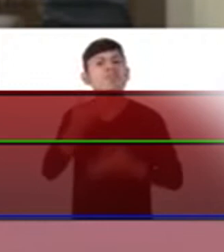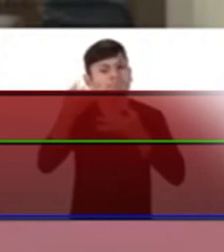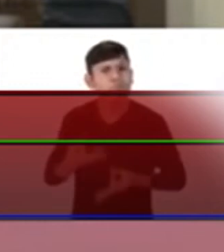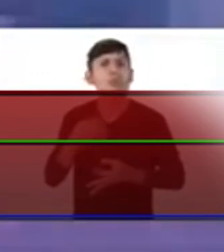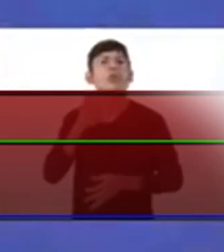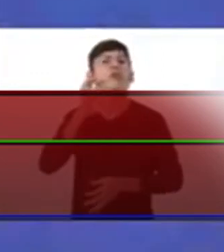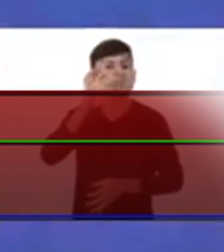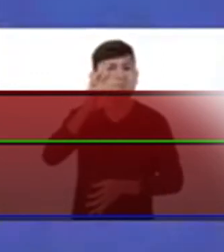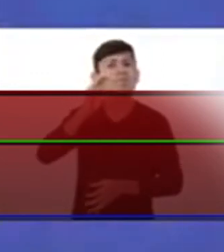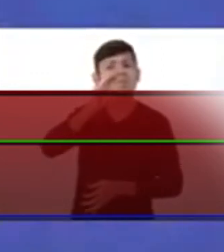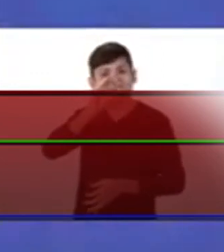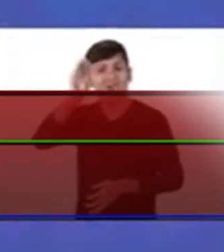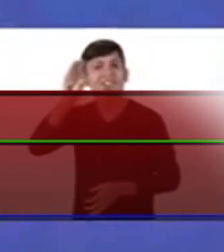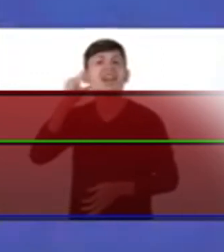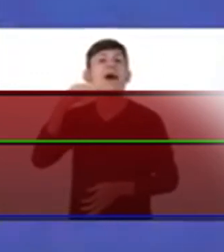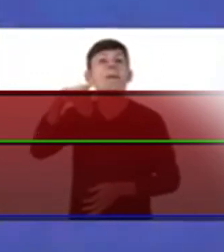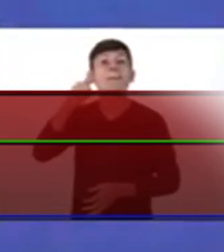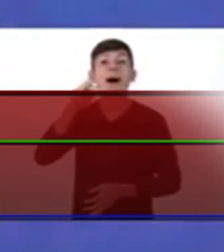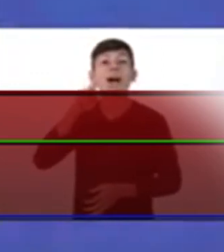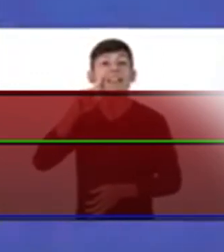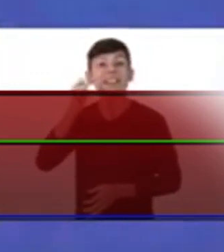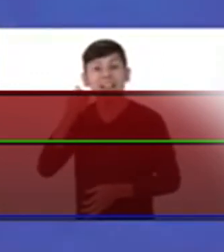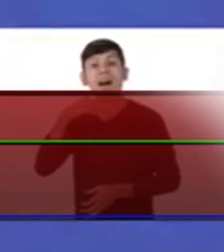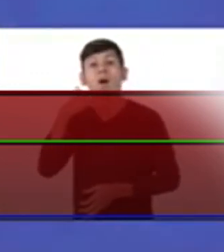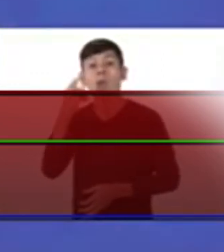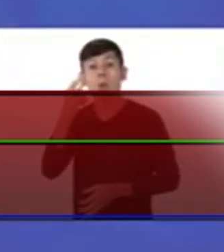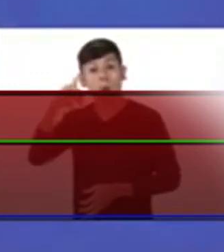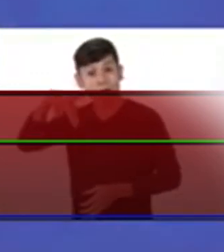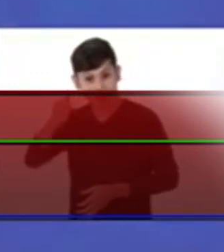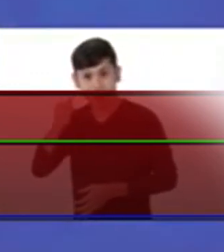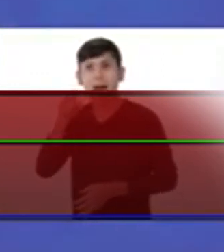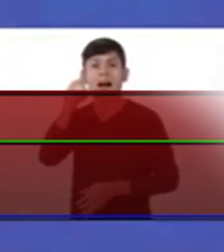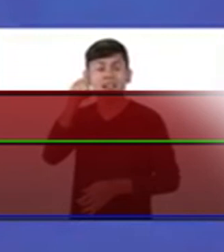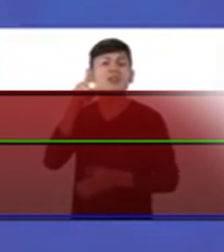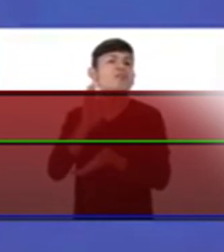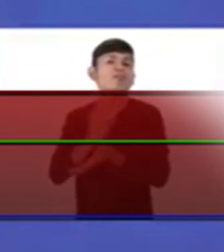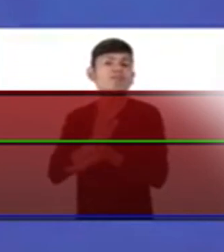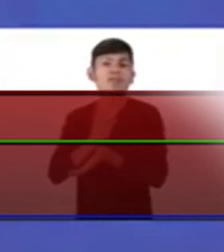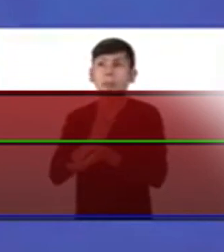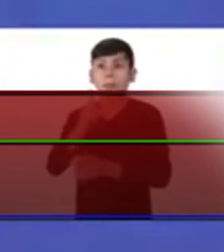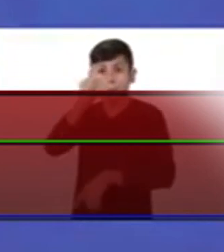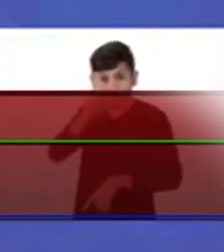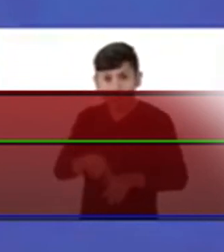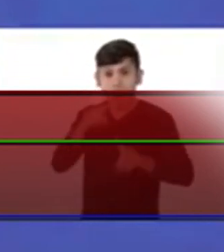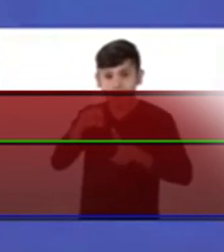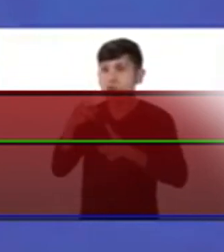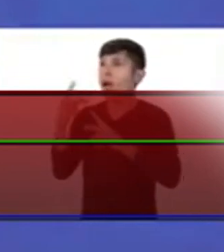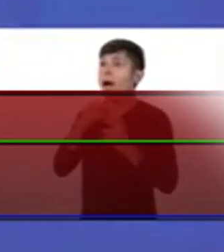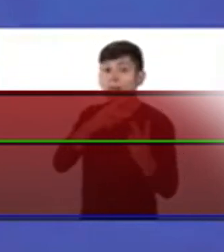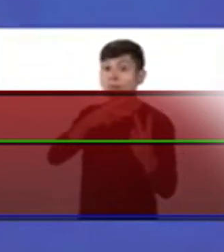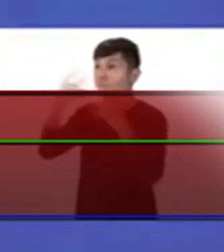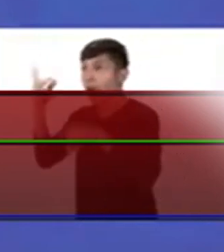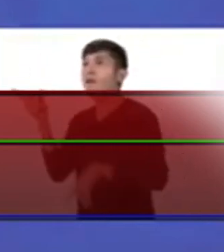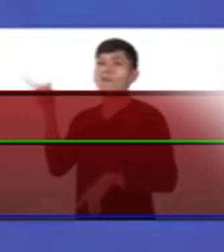es un caso en la localidad de María Juana, pero este caso es importado, corresponde a una persona que volvió de